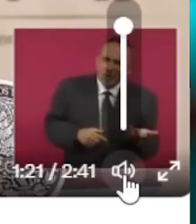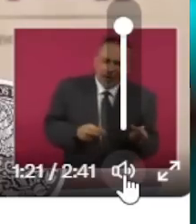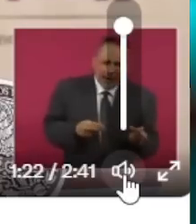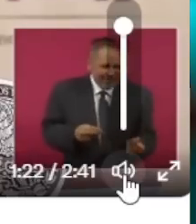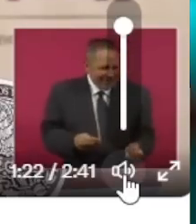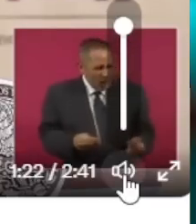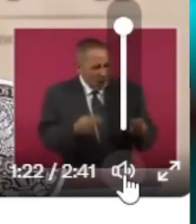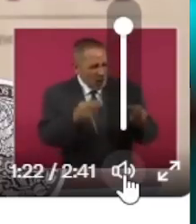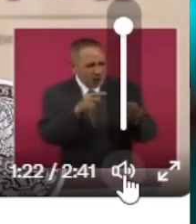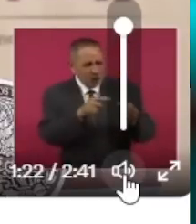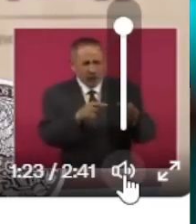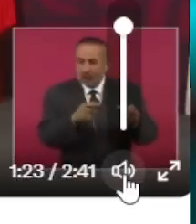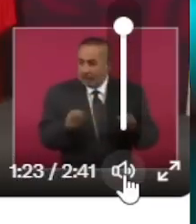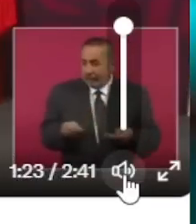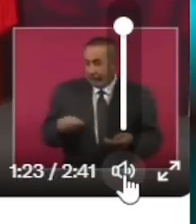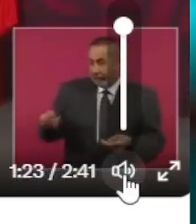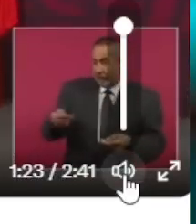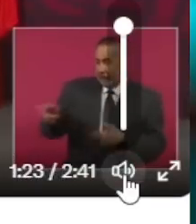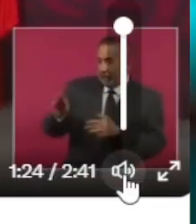eso